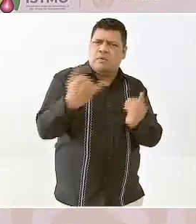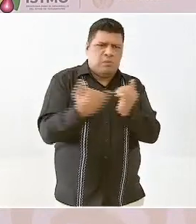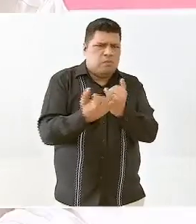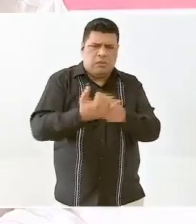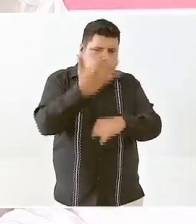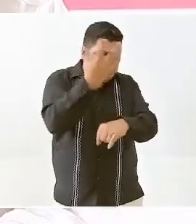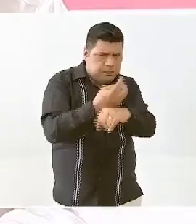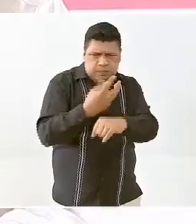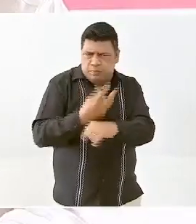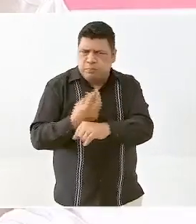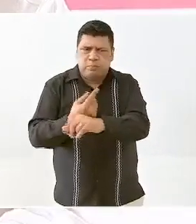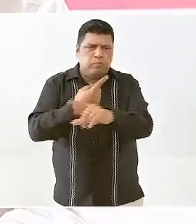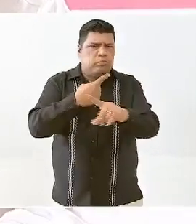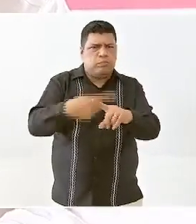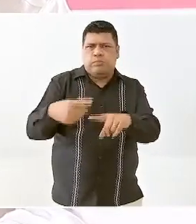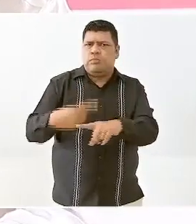Pearson